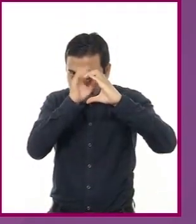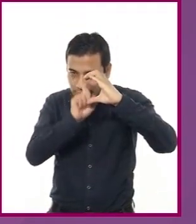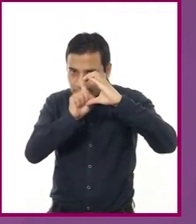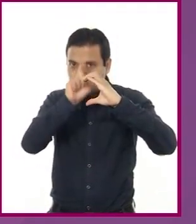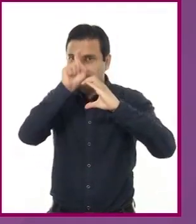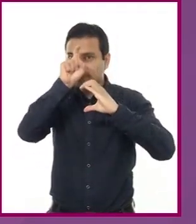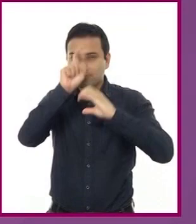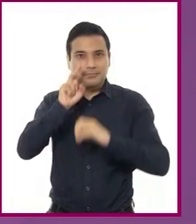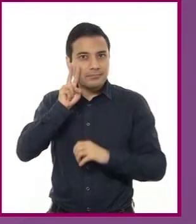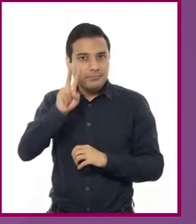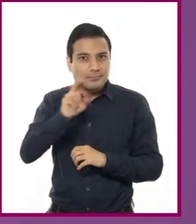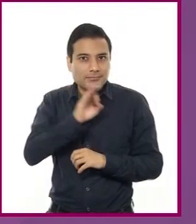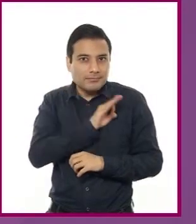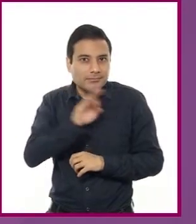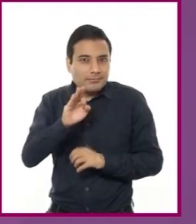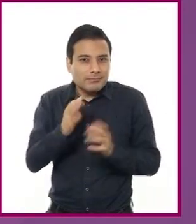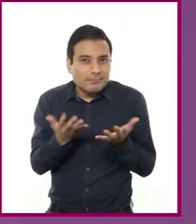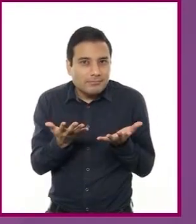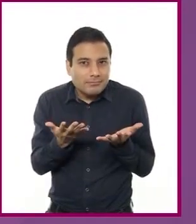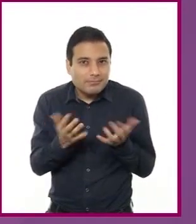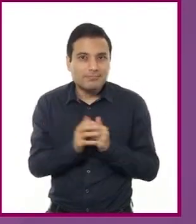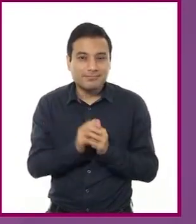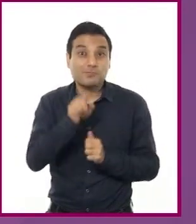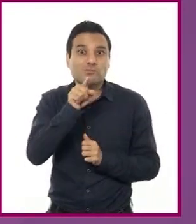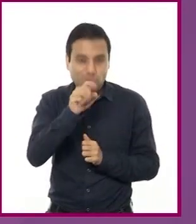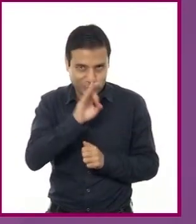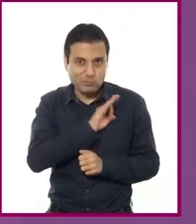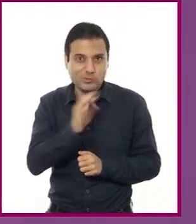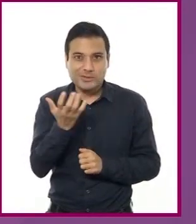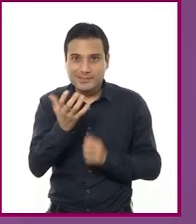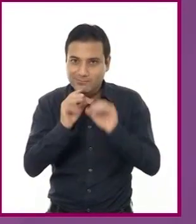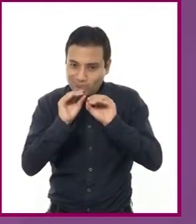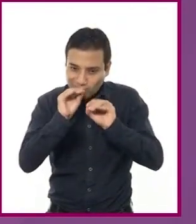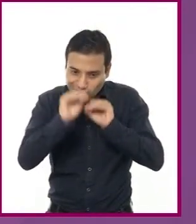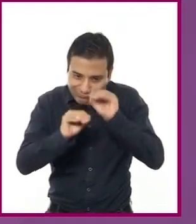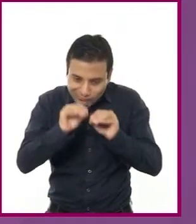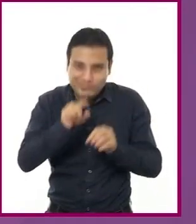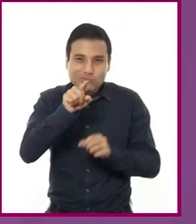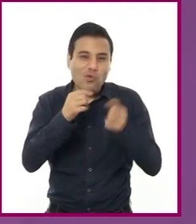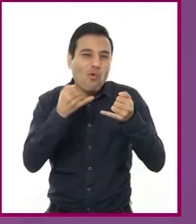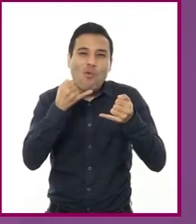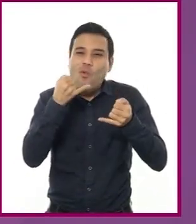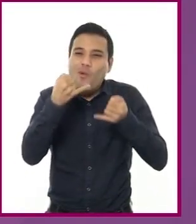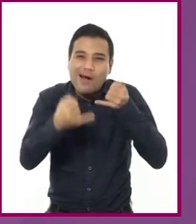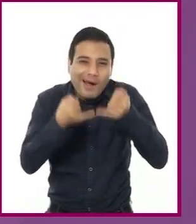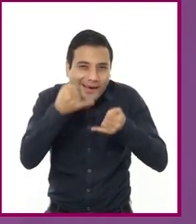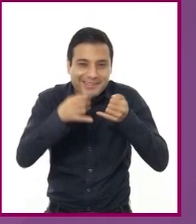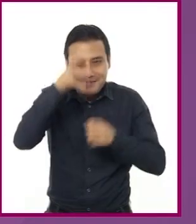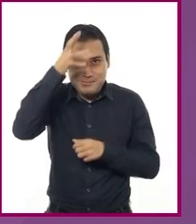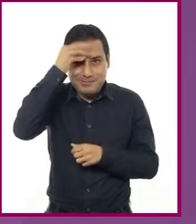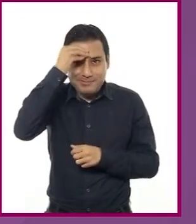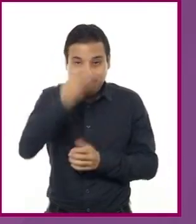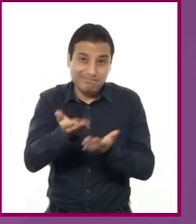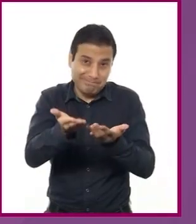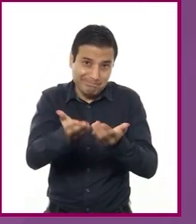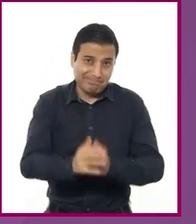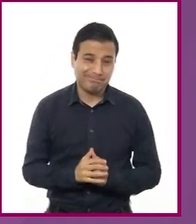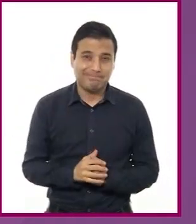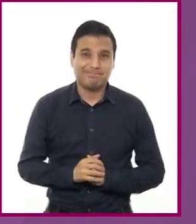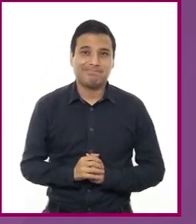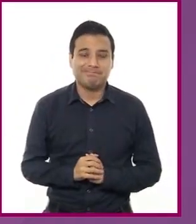imagen virtual. Construye tu propio periscopio, juega y aprende.